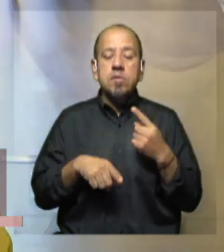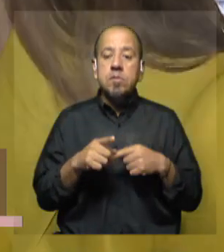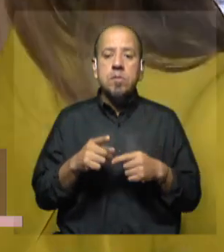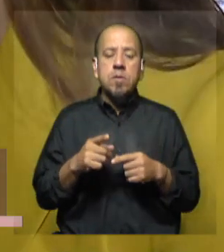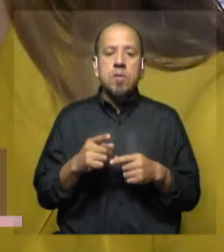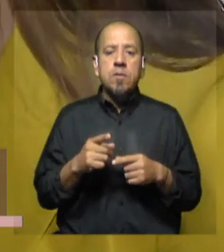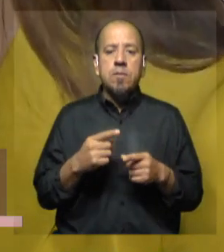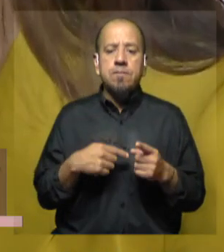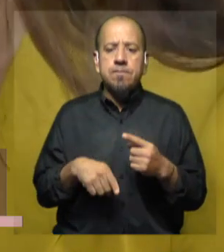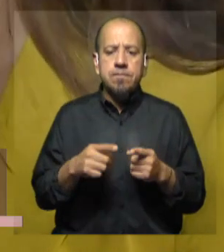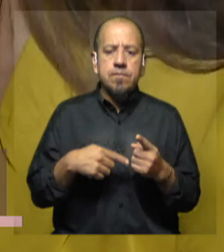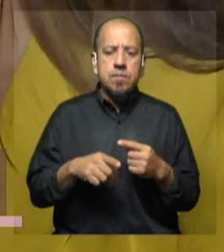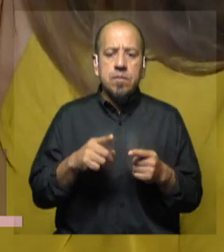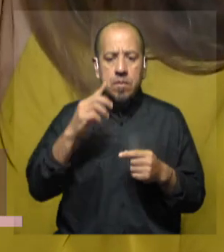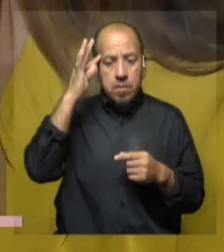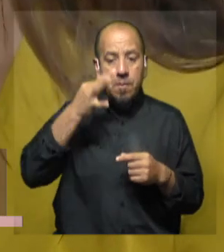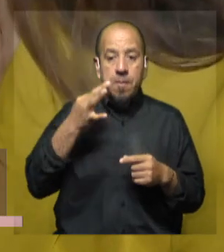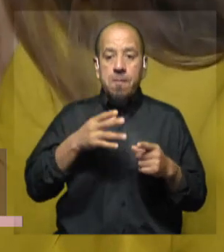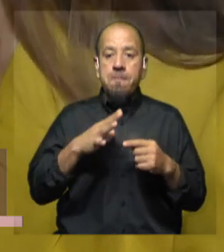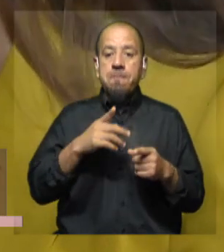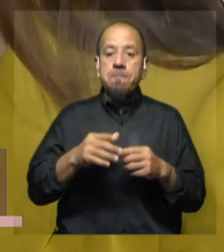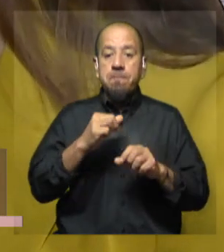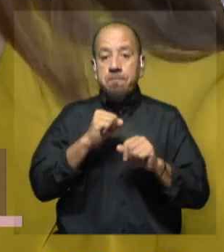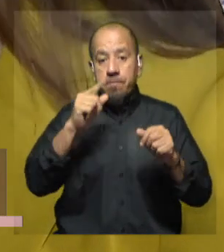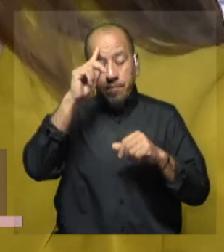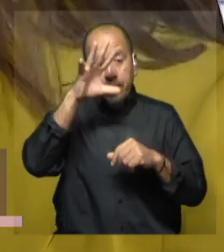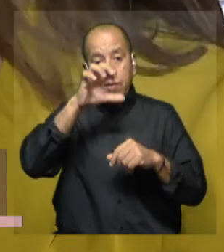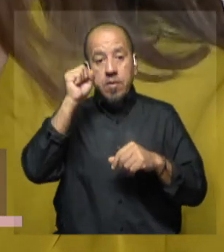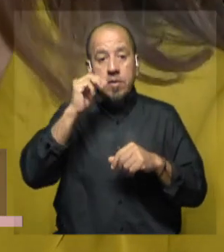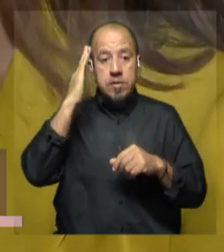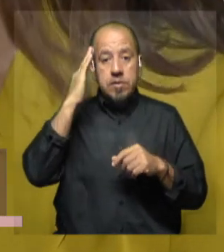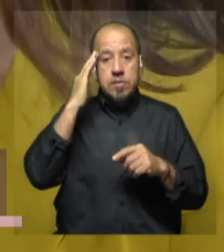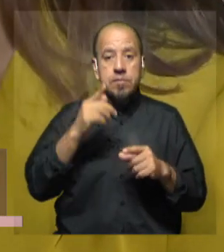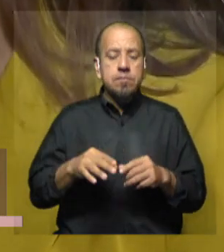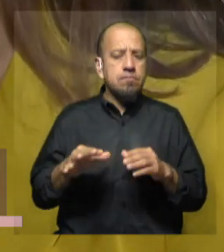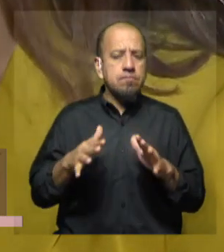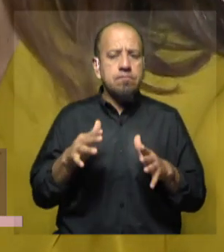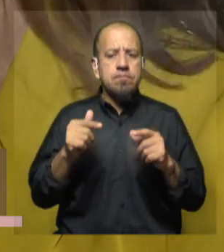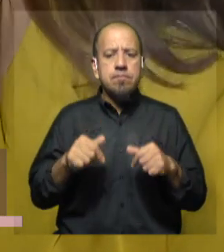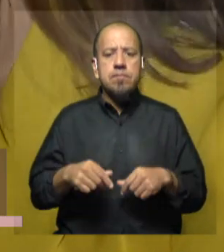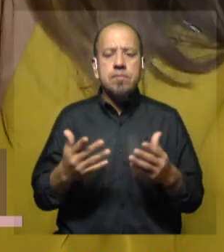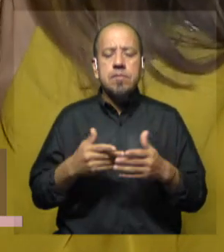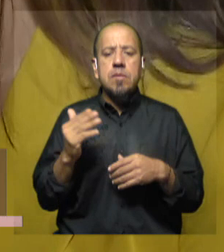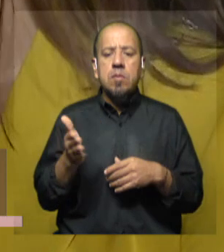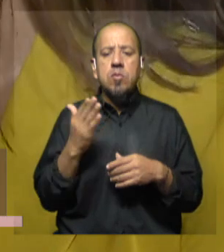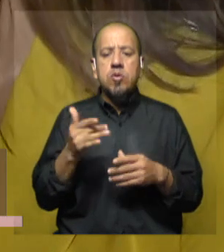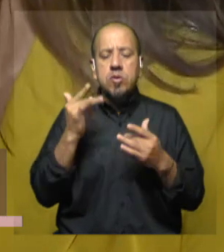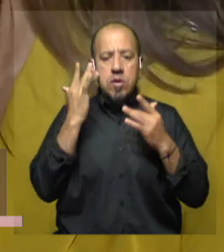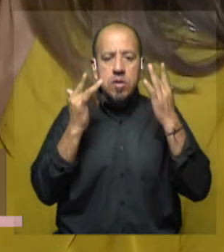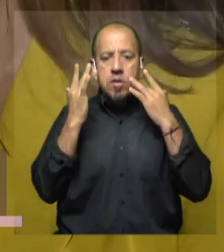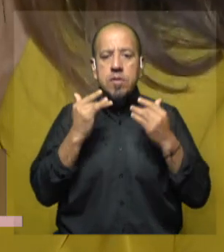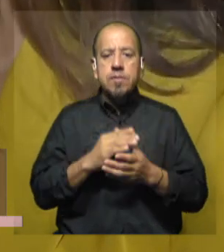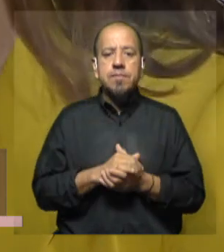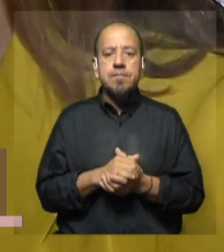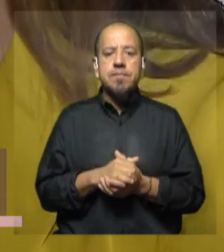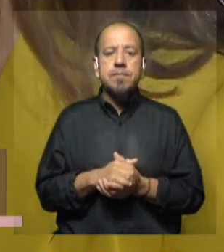específico, y realmente vale la pena para entender y para conocer, hacer una aproximación a nuestra actual producción de arte. La